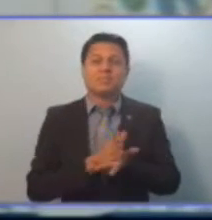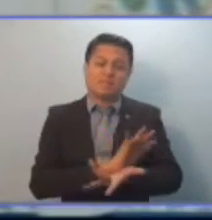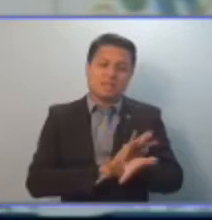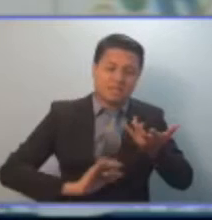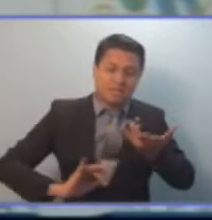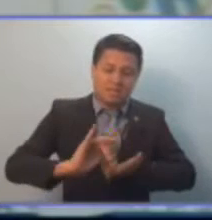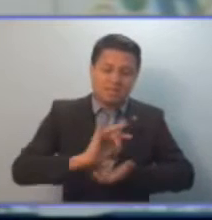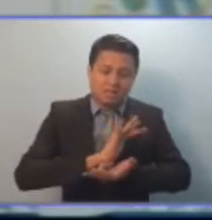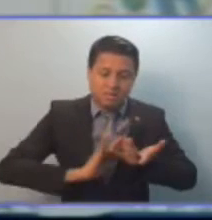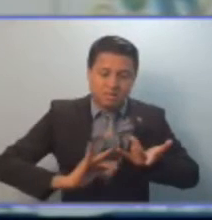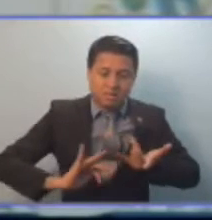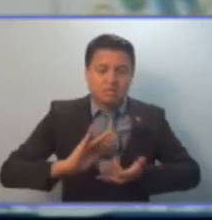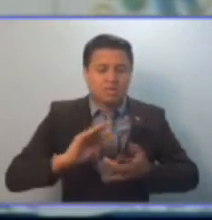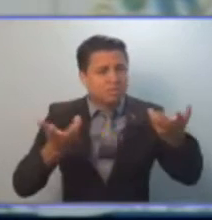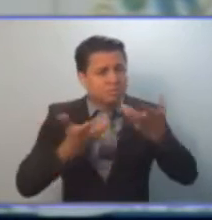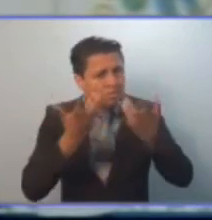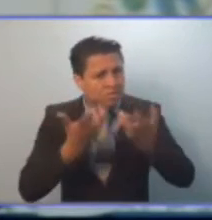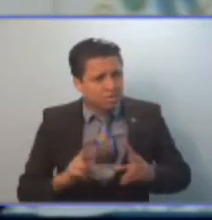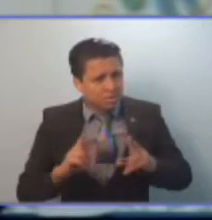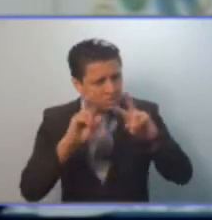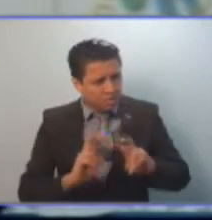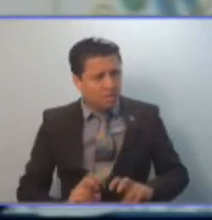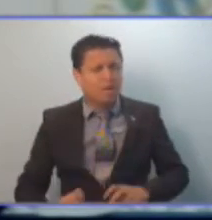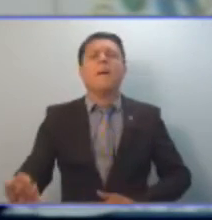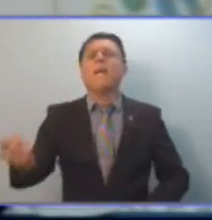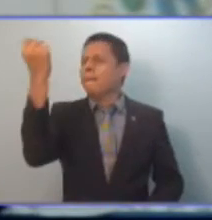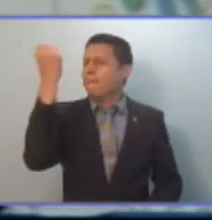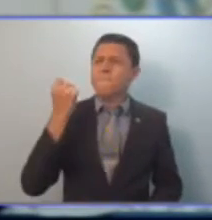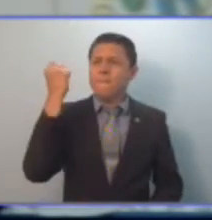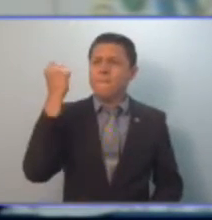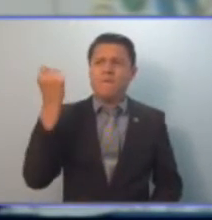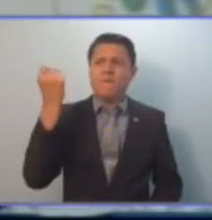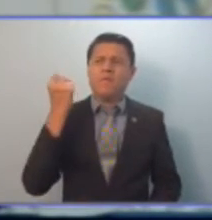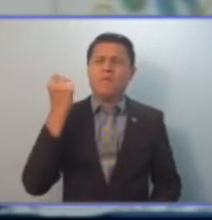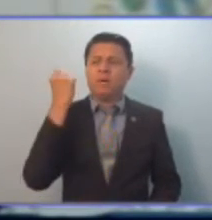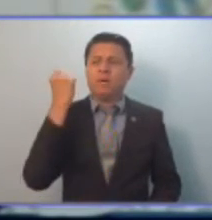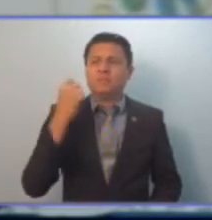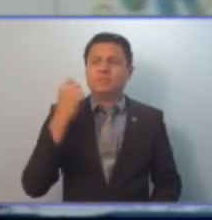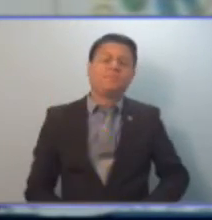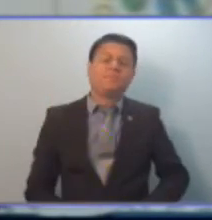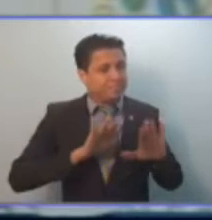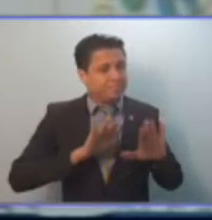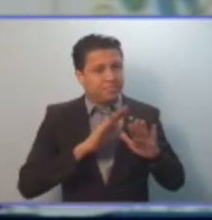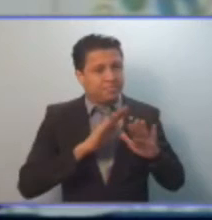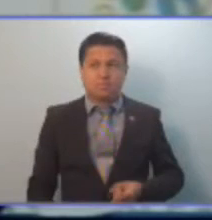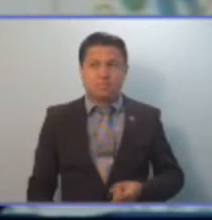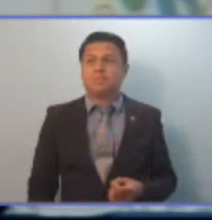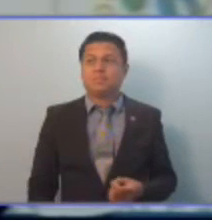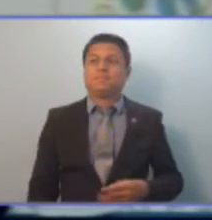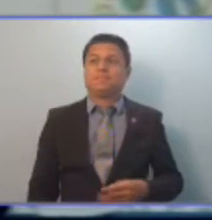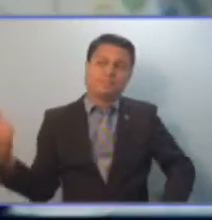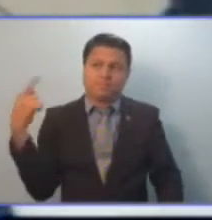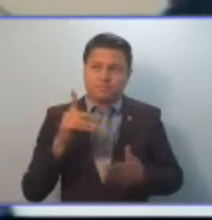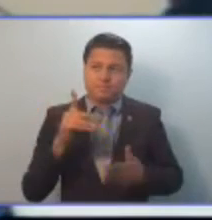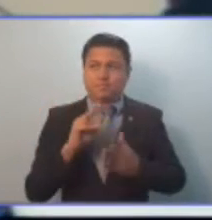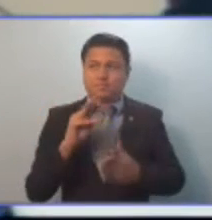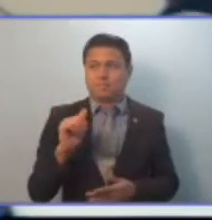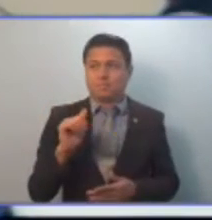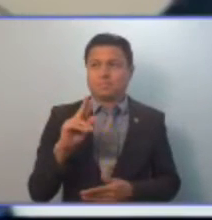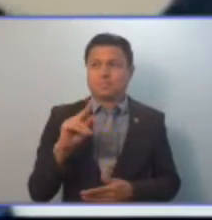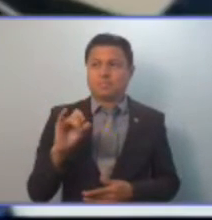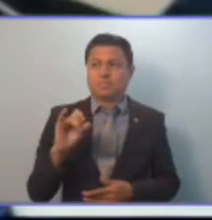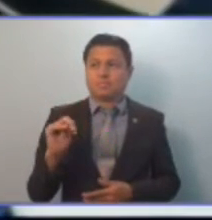científica es importantísima. Gracias. Diputado Martel.